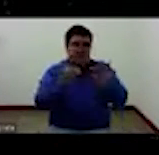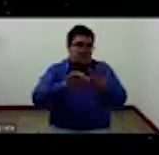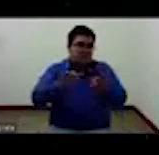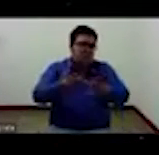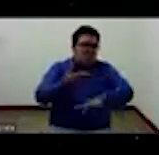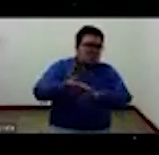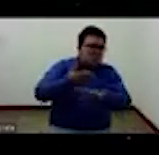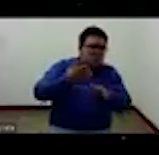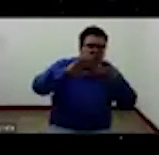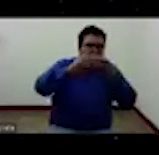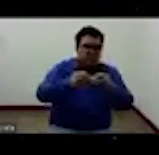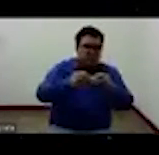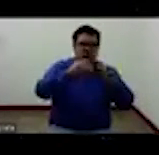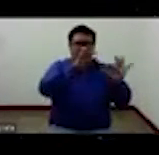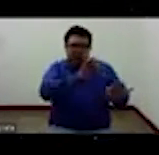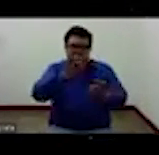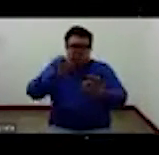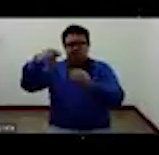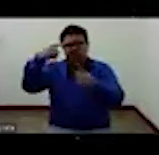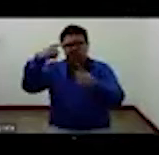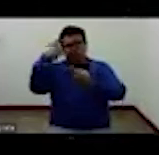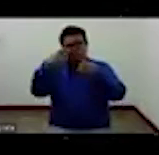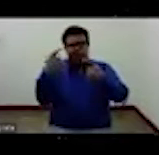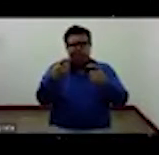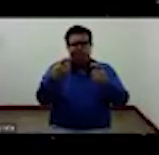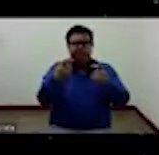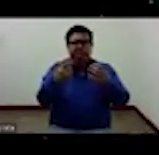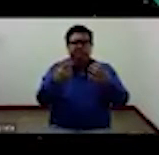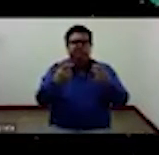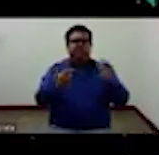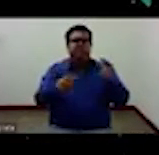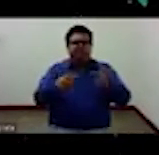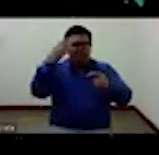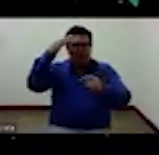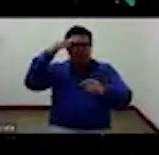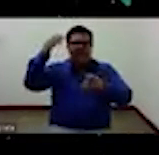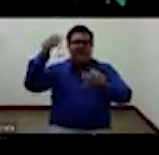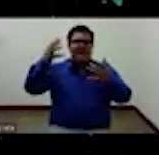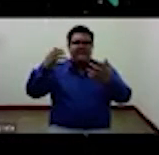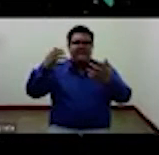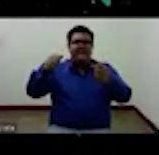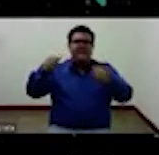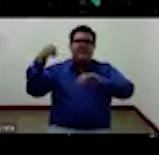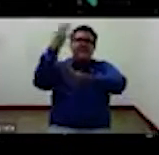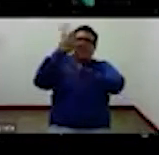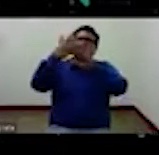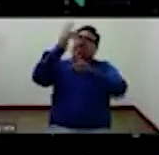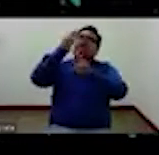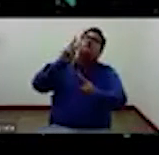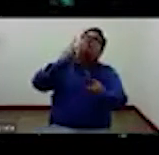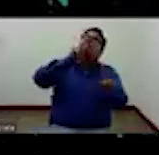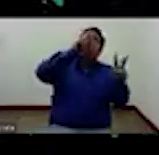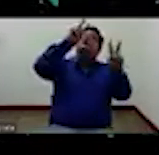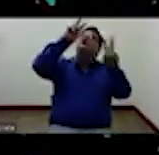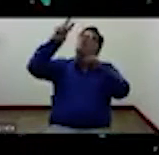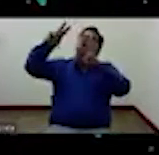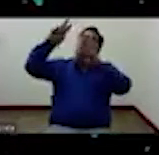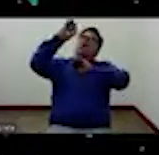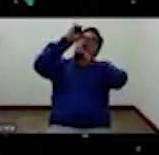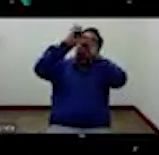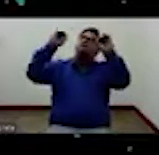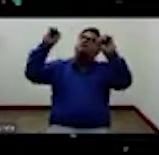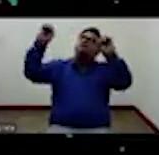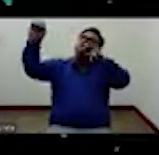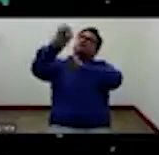piano, basado en la astronomía observacional. Y es una propuesta de un